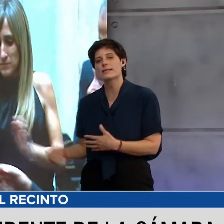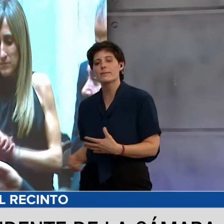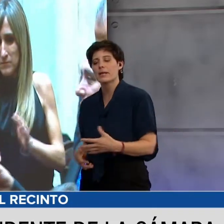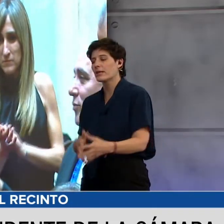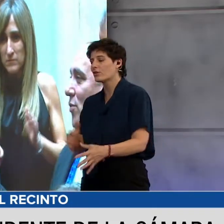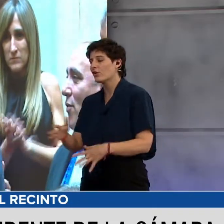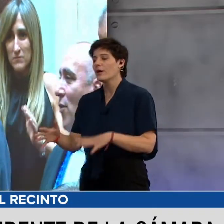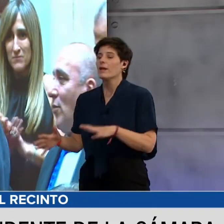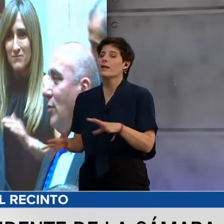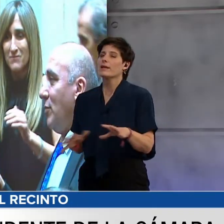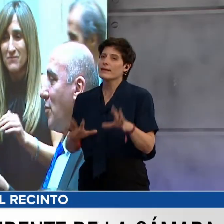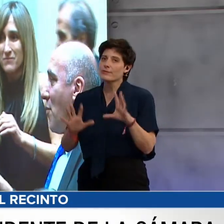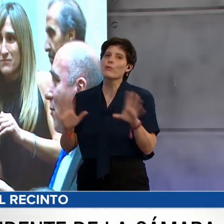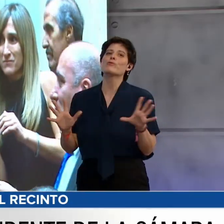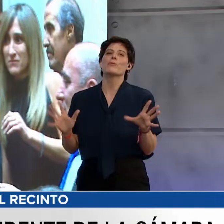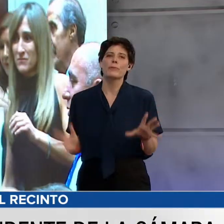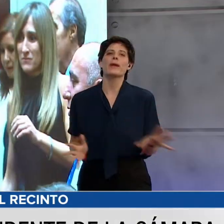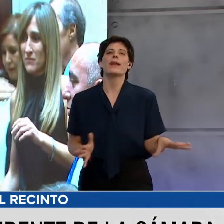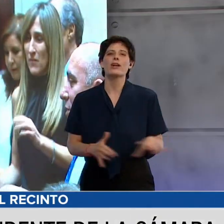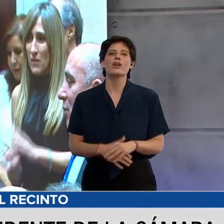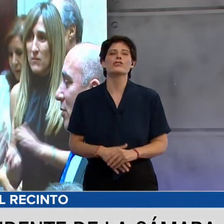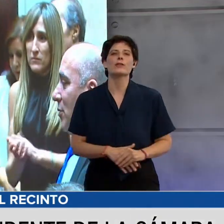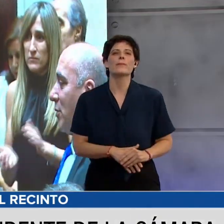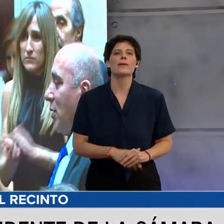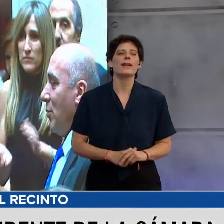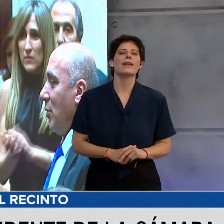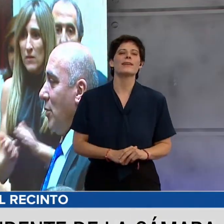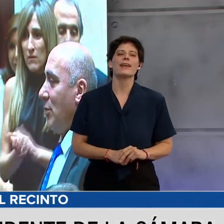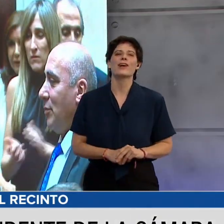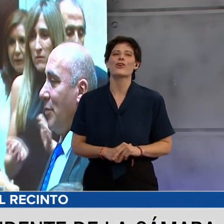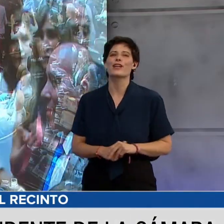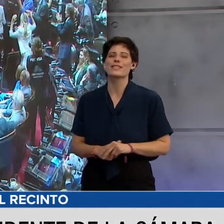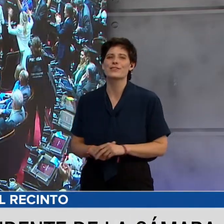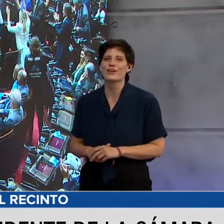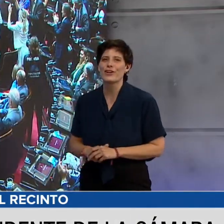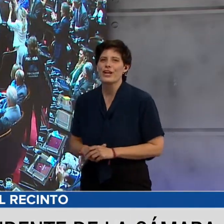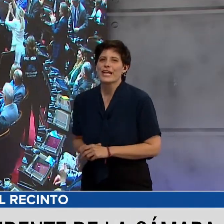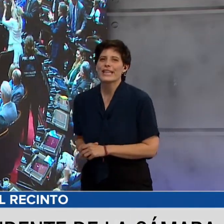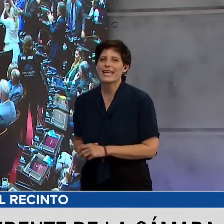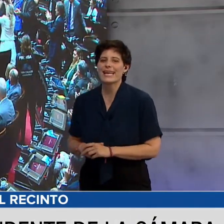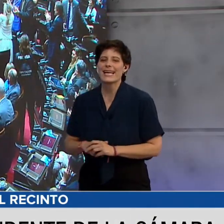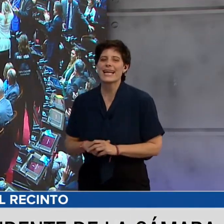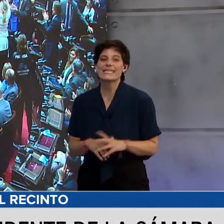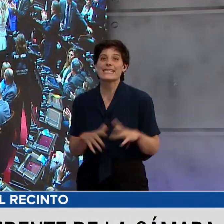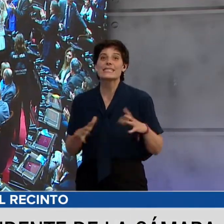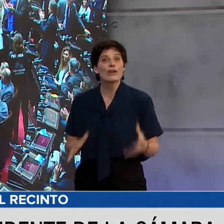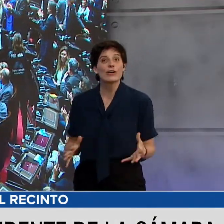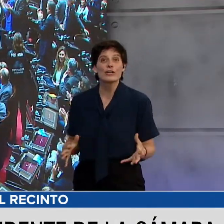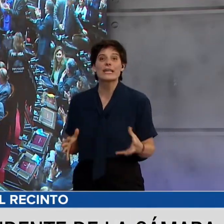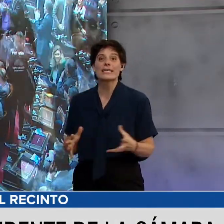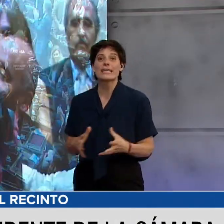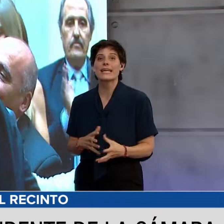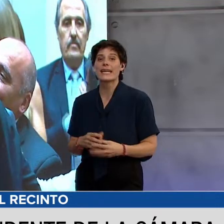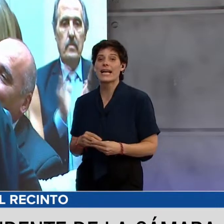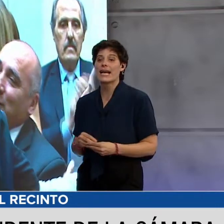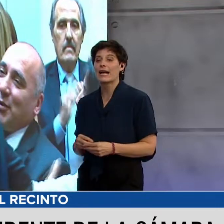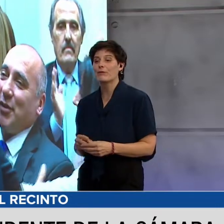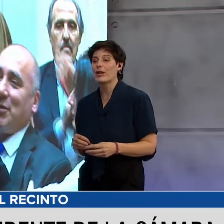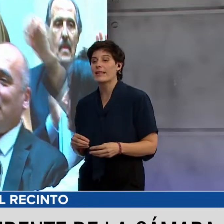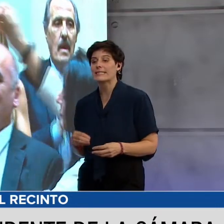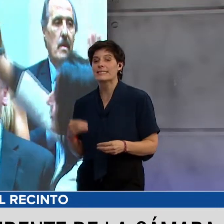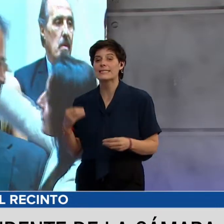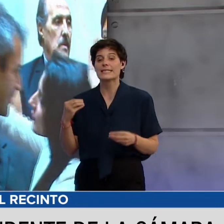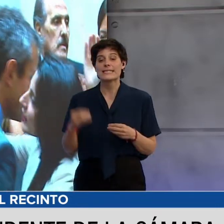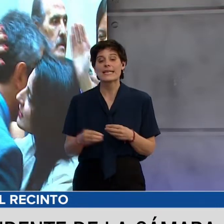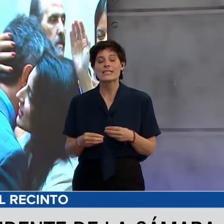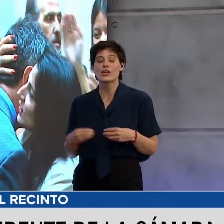un agradecimiento. Y tuvo su primer escollo también ahí en la coordinación de la sesión, que era, bueno,